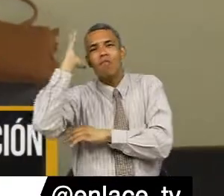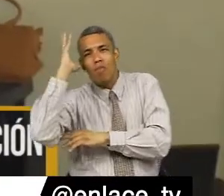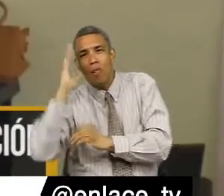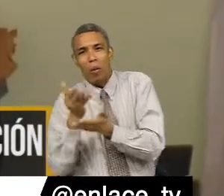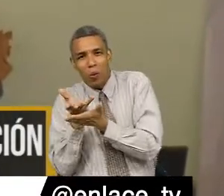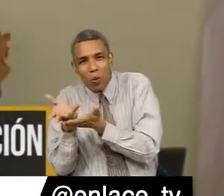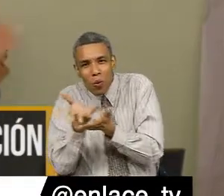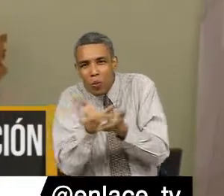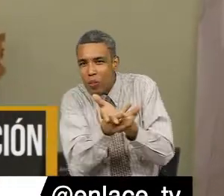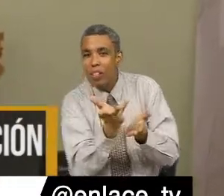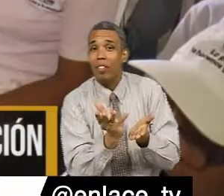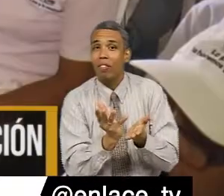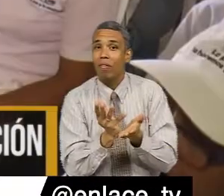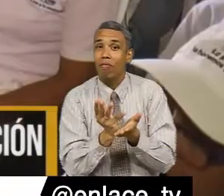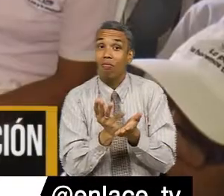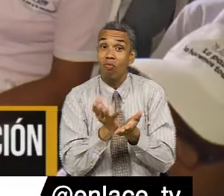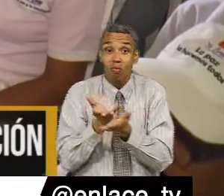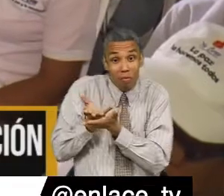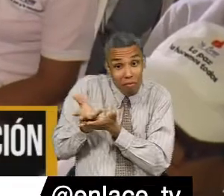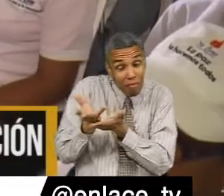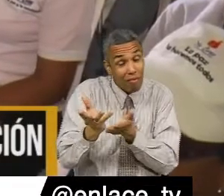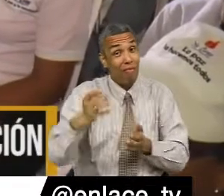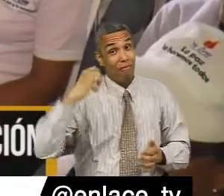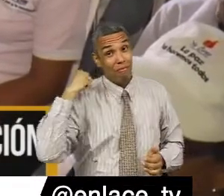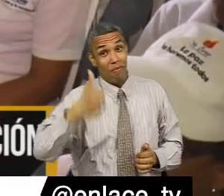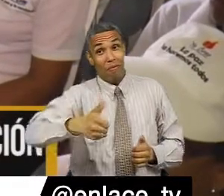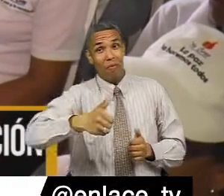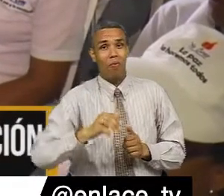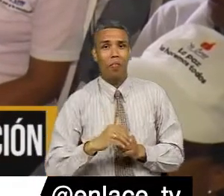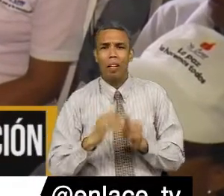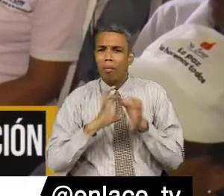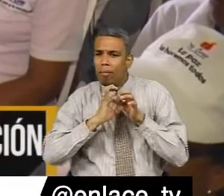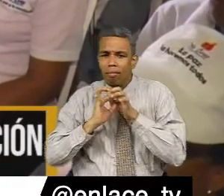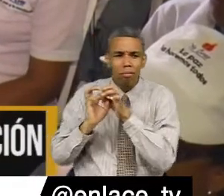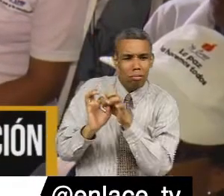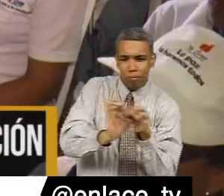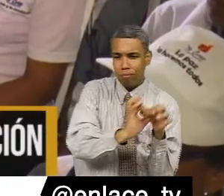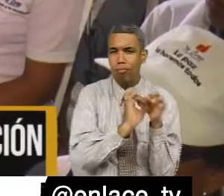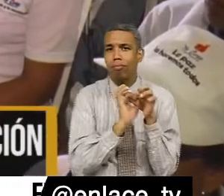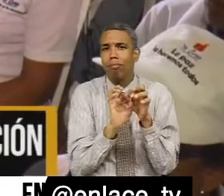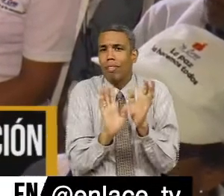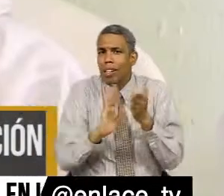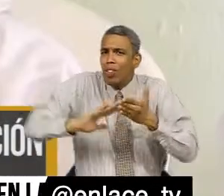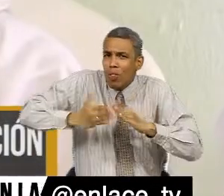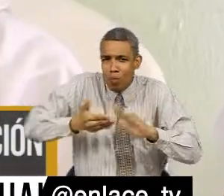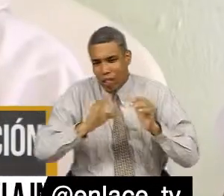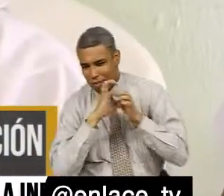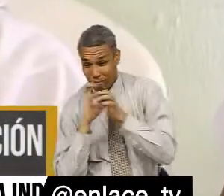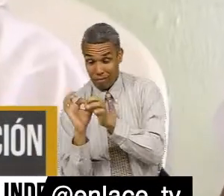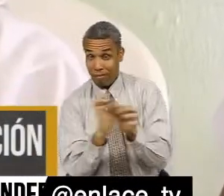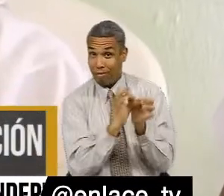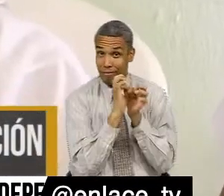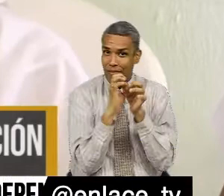y a educarnos en cuanto a la unión comunitaria. Muy